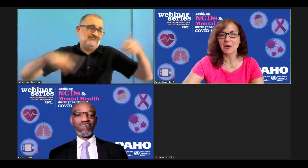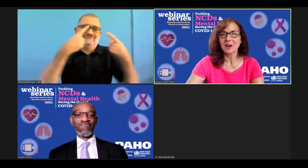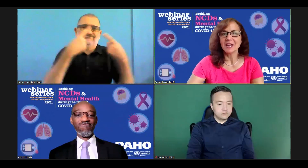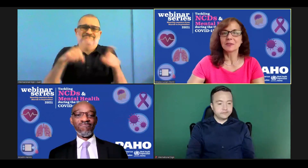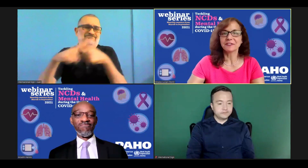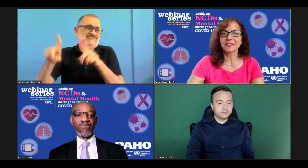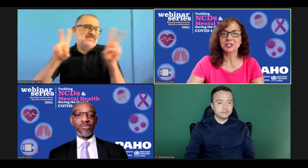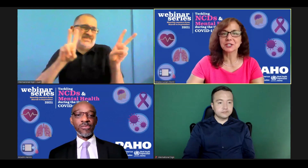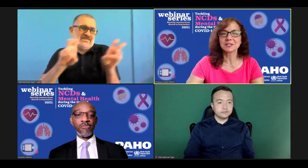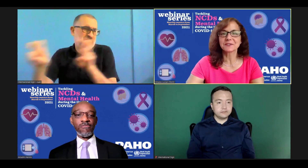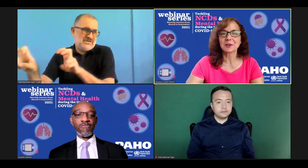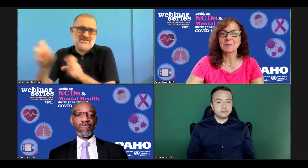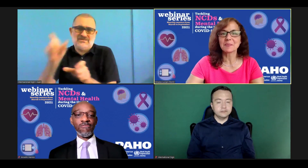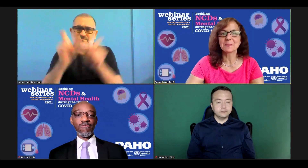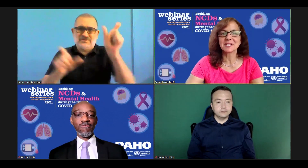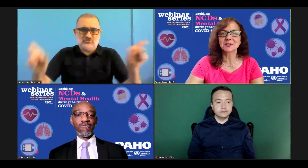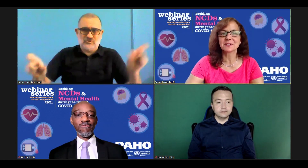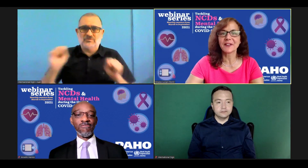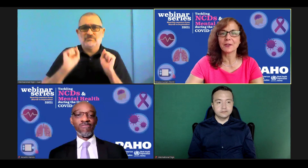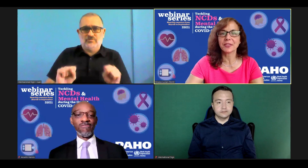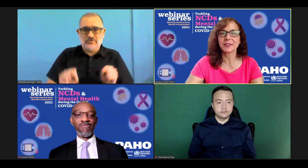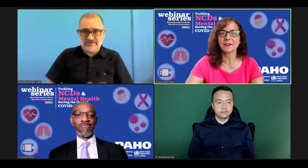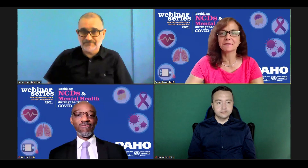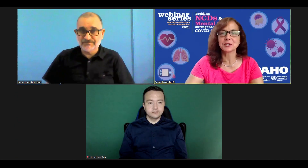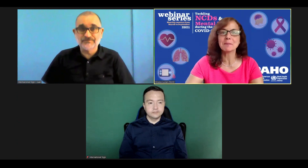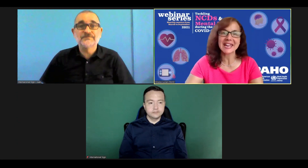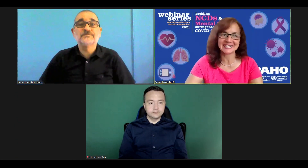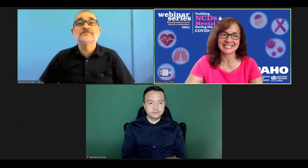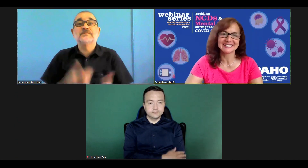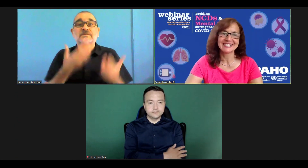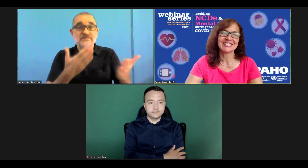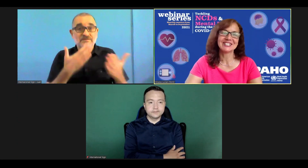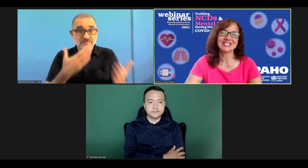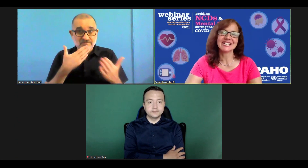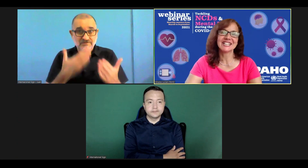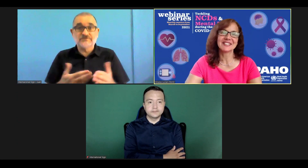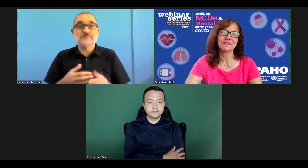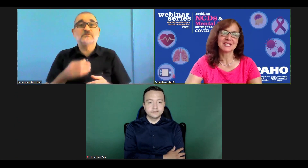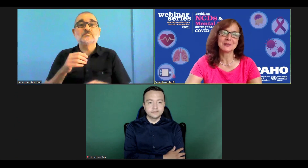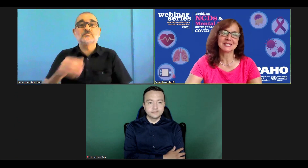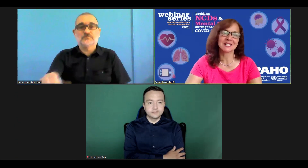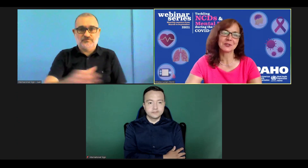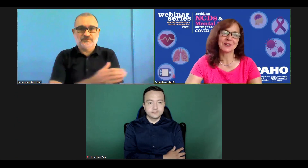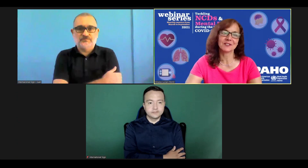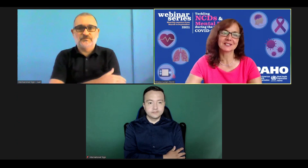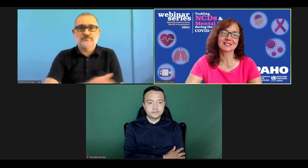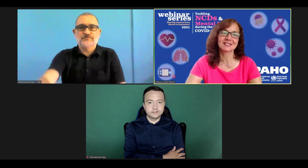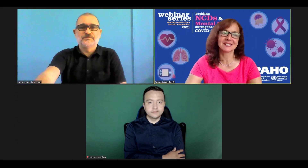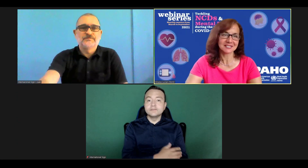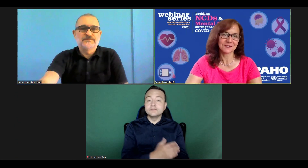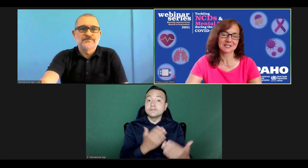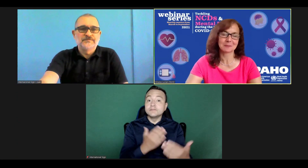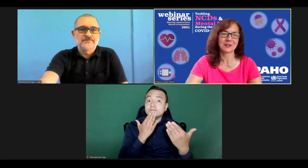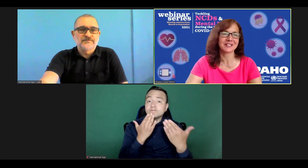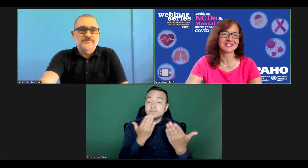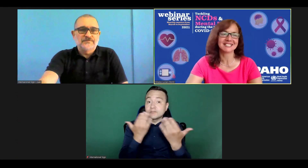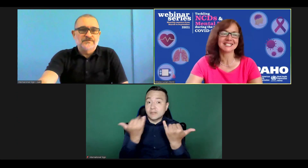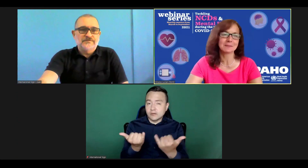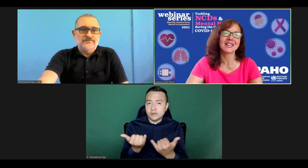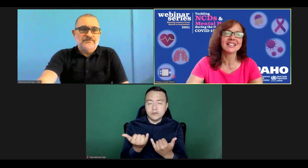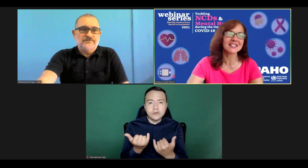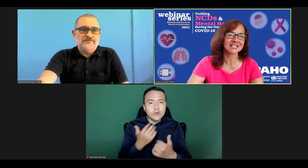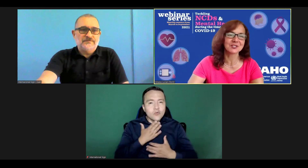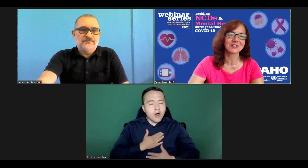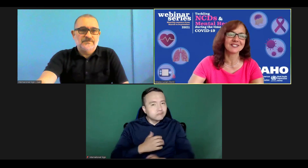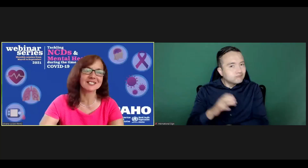doctor Hennes. Ahora me gustaría escuchar el comentario del ministro de Salud de Jamaica sobre